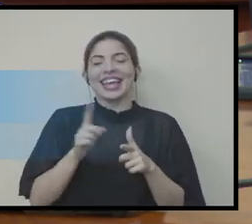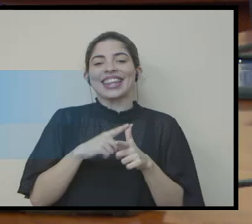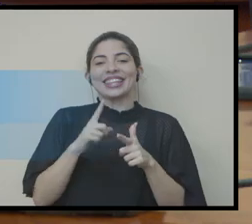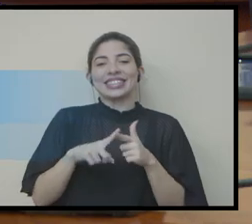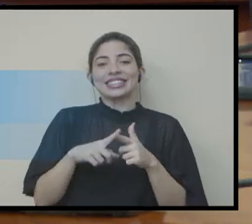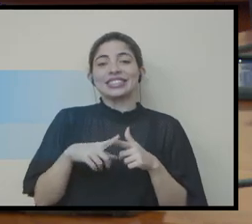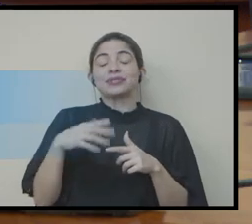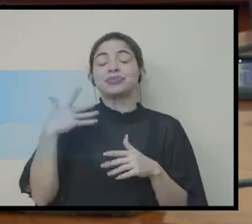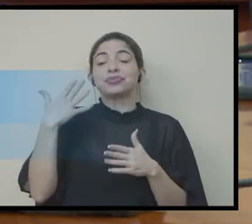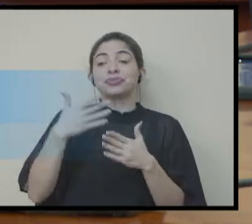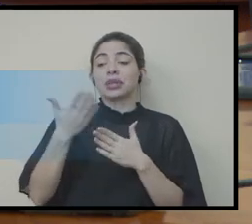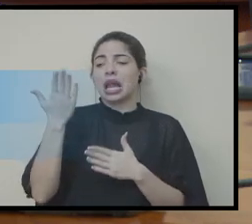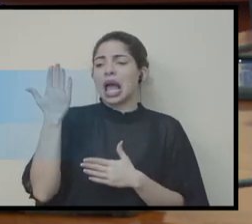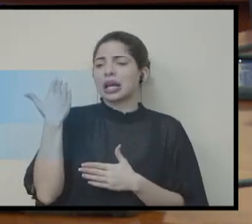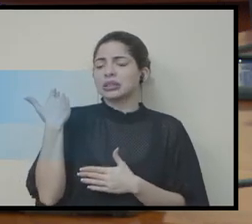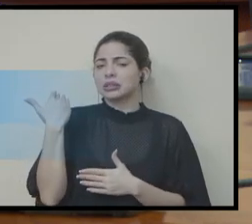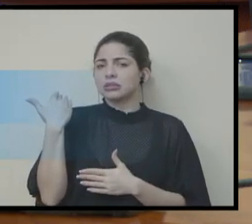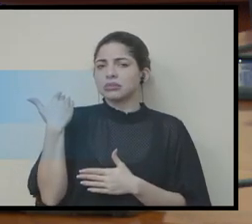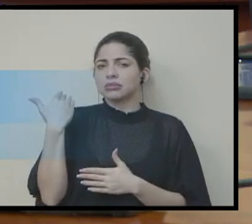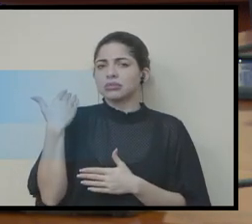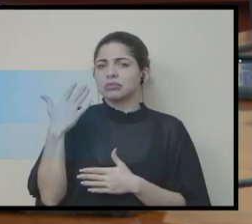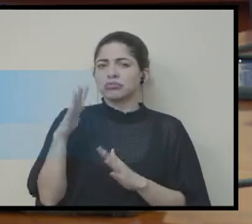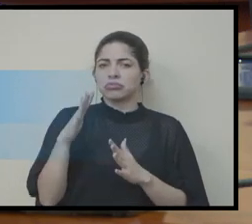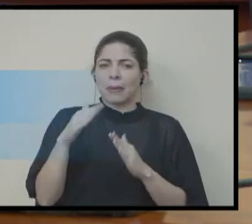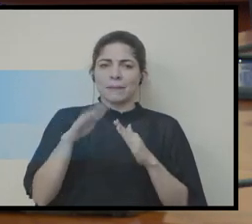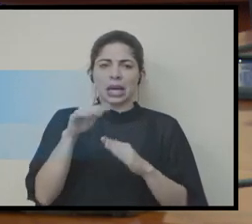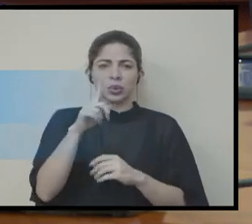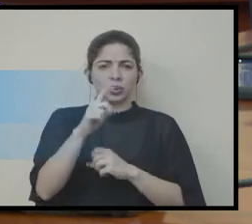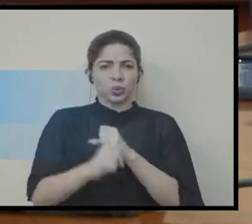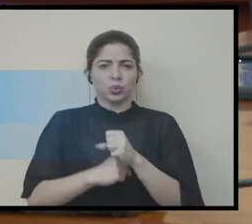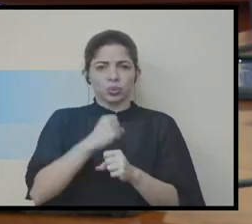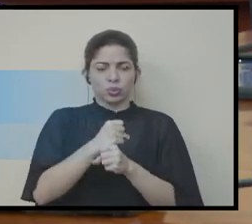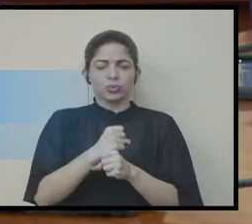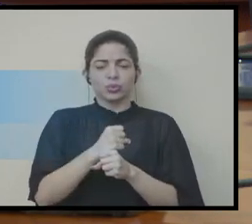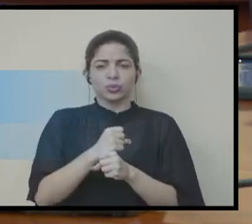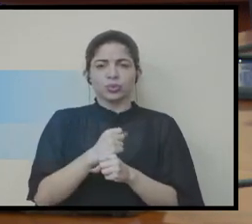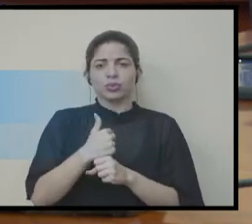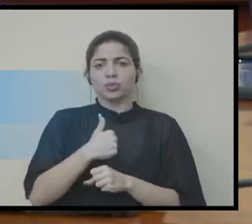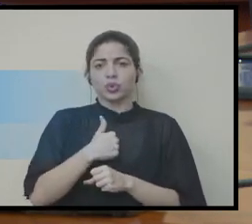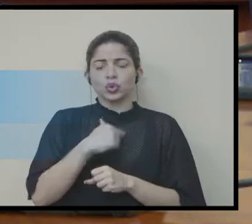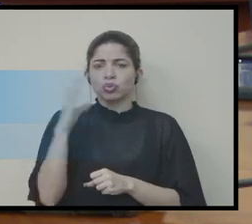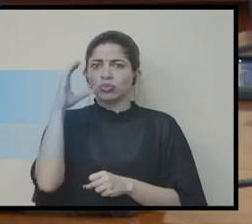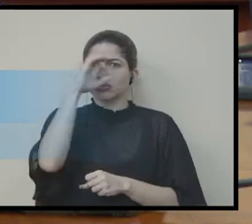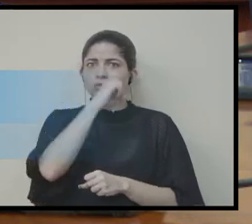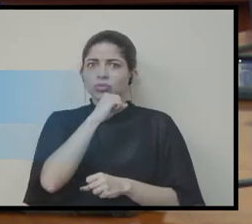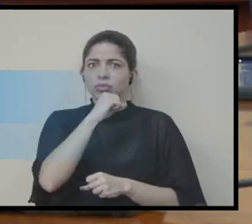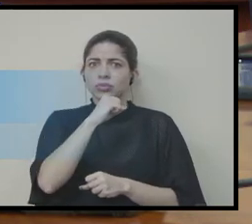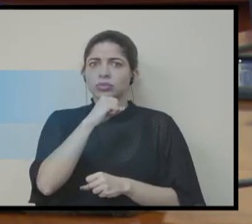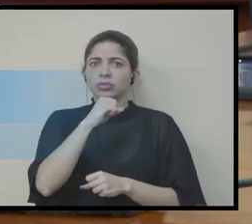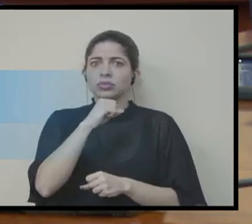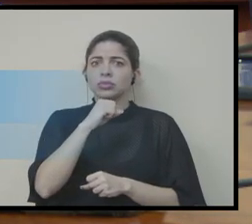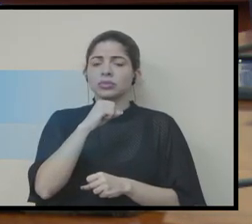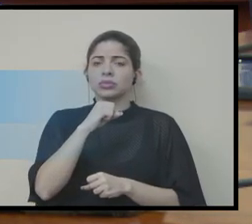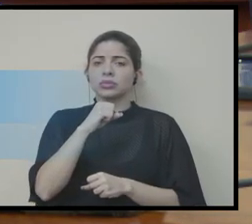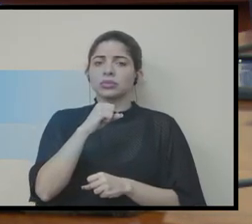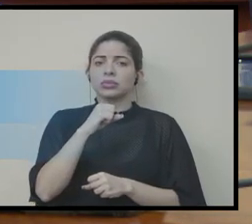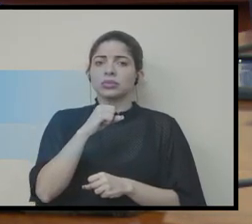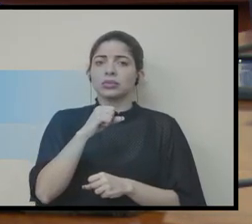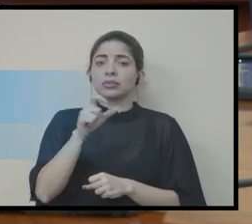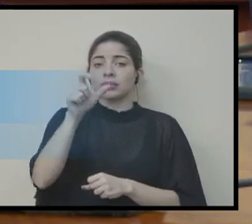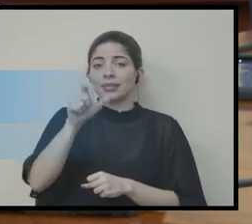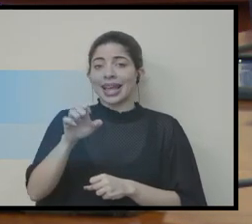Entonces, bueno, hace un poco más de un año yo me di cuenta que el